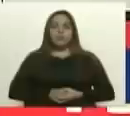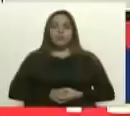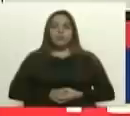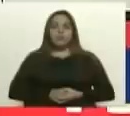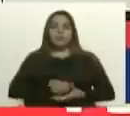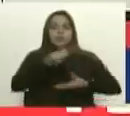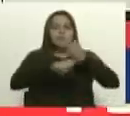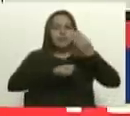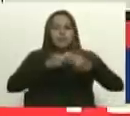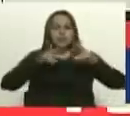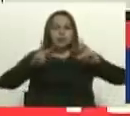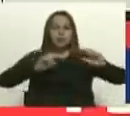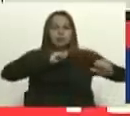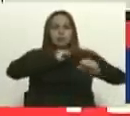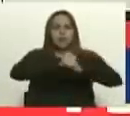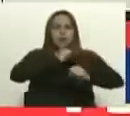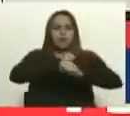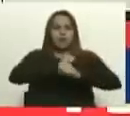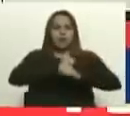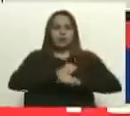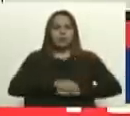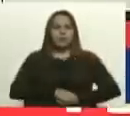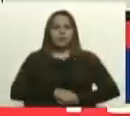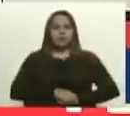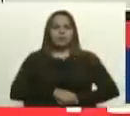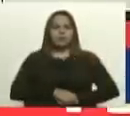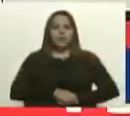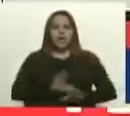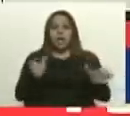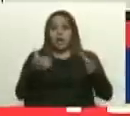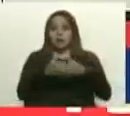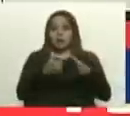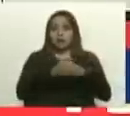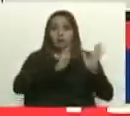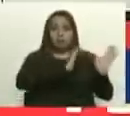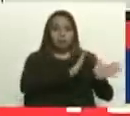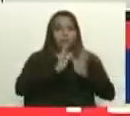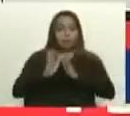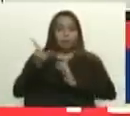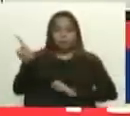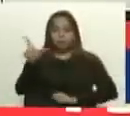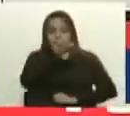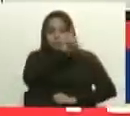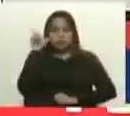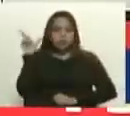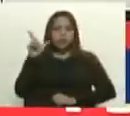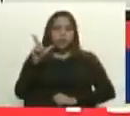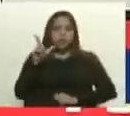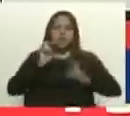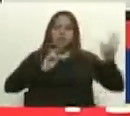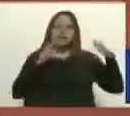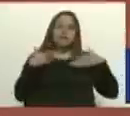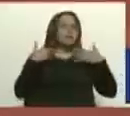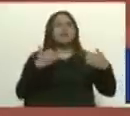generan nuevas tareas, le hemos pedido a las estructuras del partido los temas de salud que son